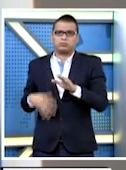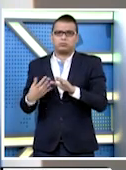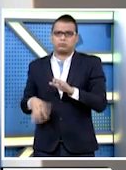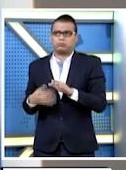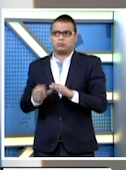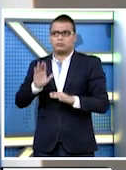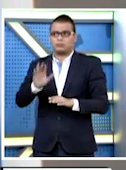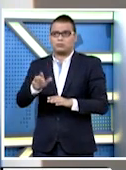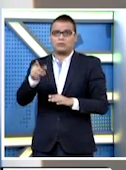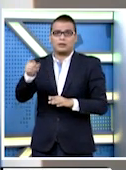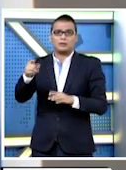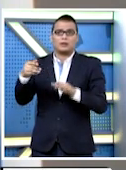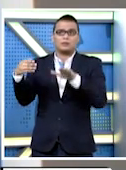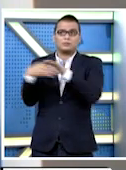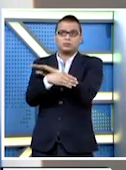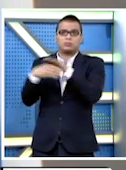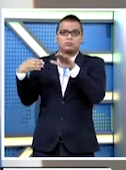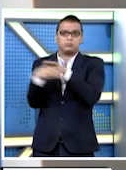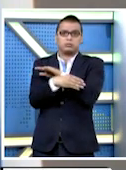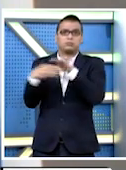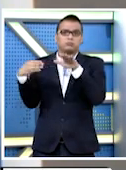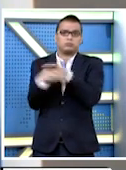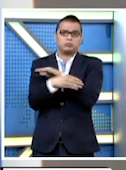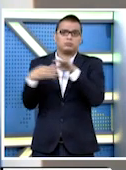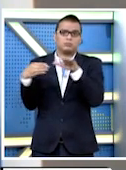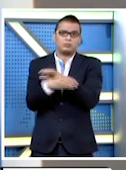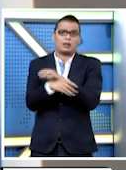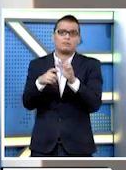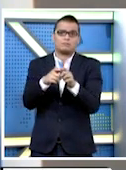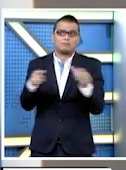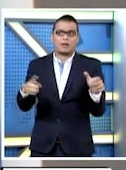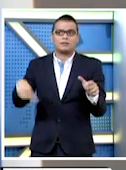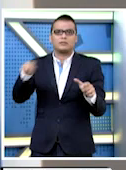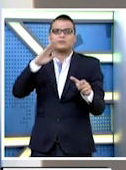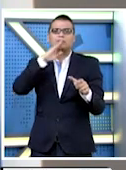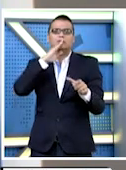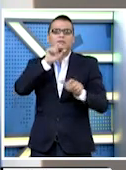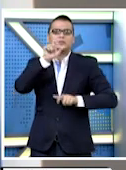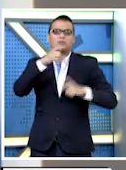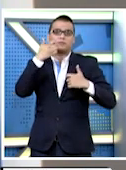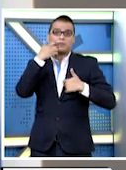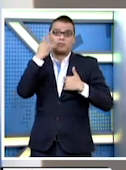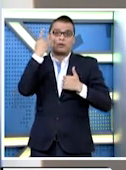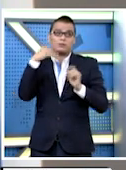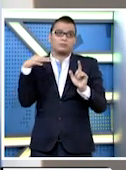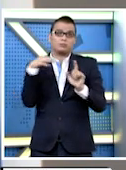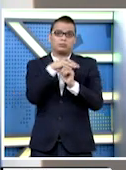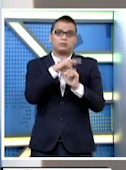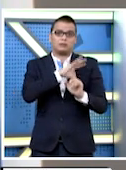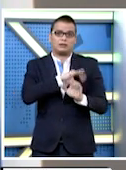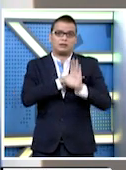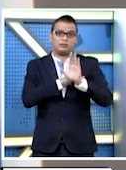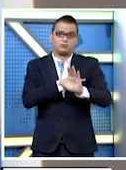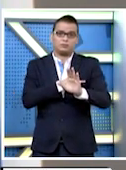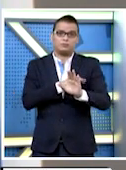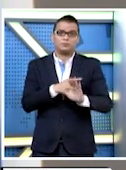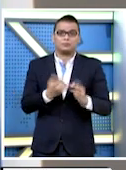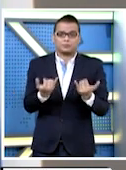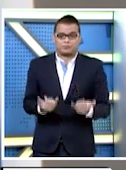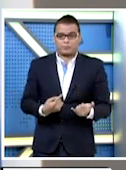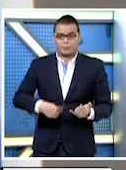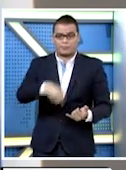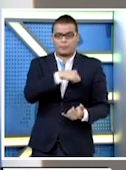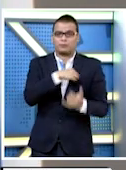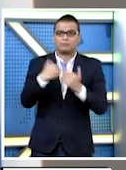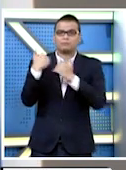sea porosa, seguirán ingresando personas con el virus que se podría diseminar en la ciudad de Cali. Nuestra responsabilidad es